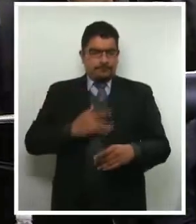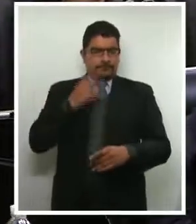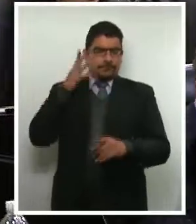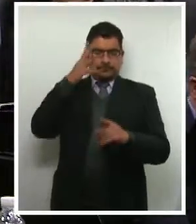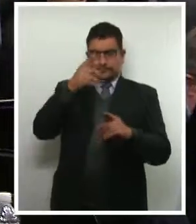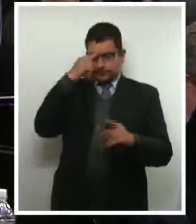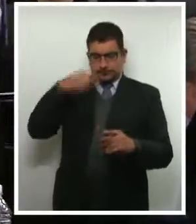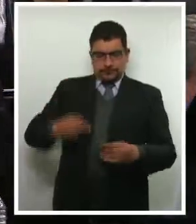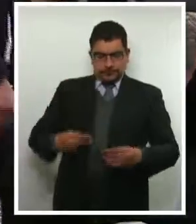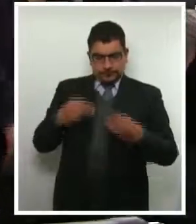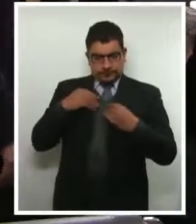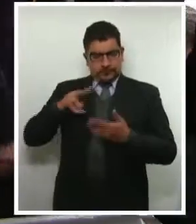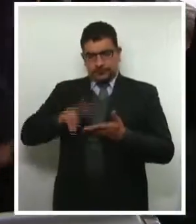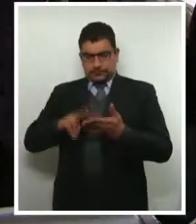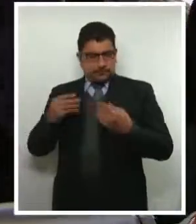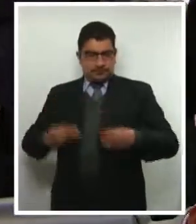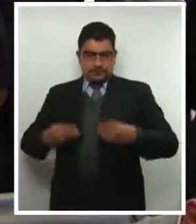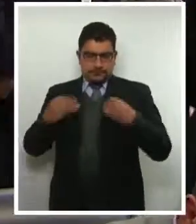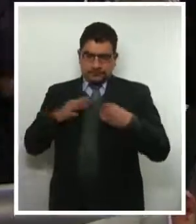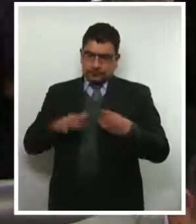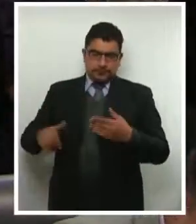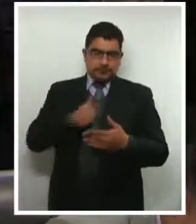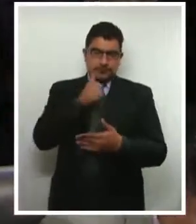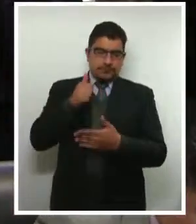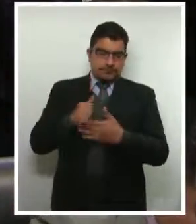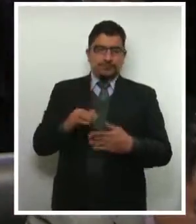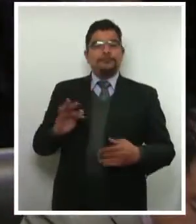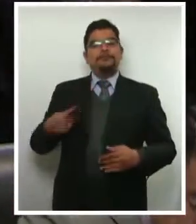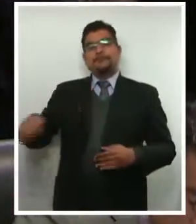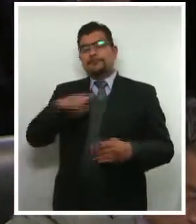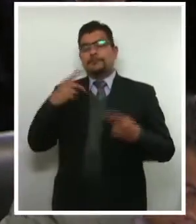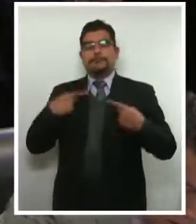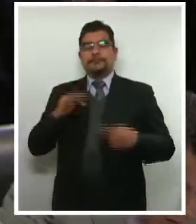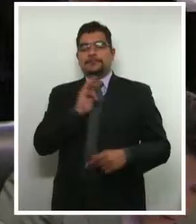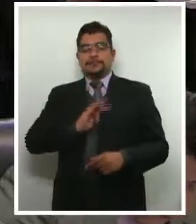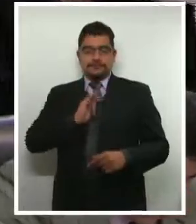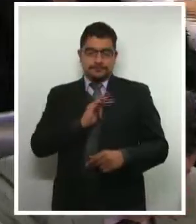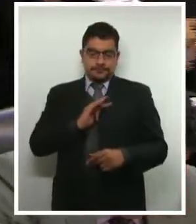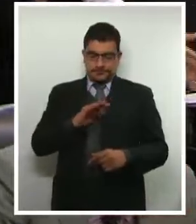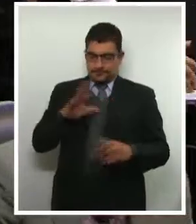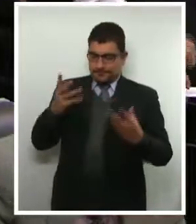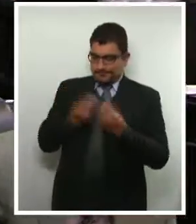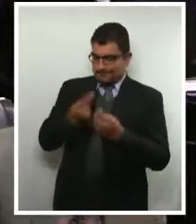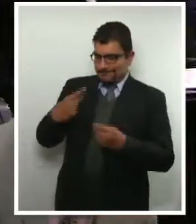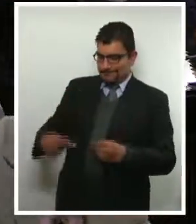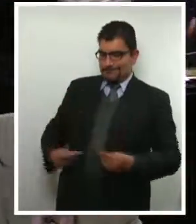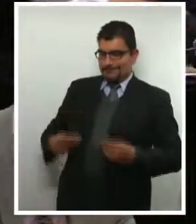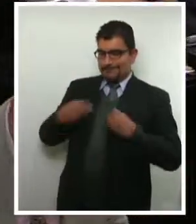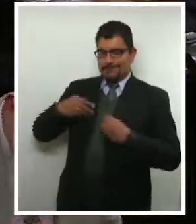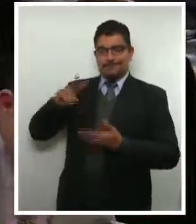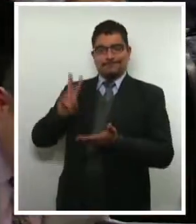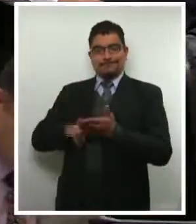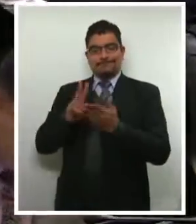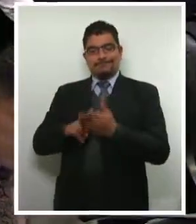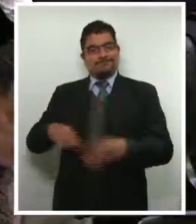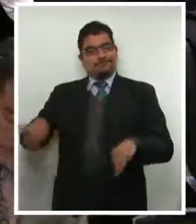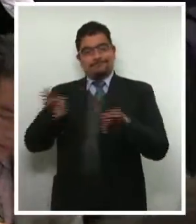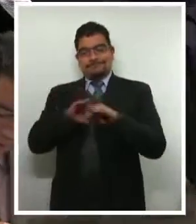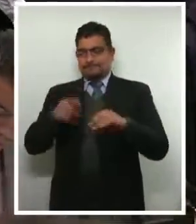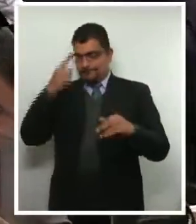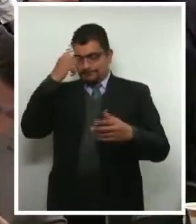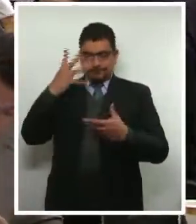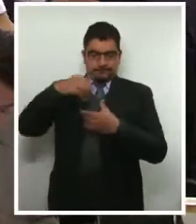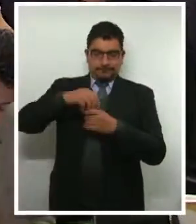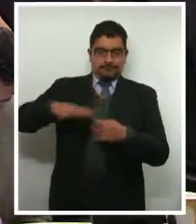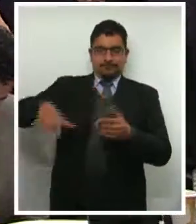y su felicidad. La ciudad pertenece a sus habitantes. Se reconoce como un espacio